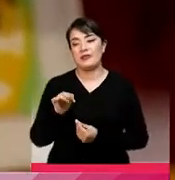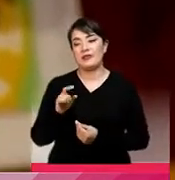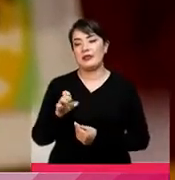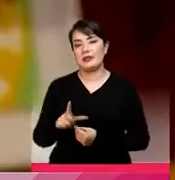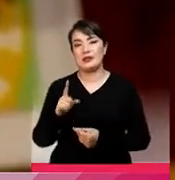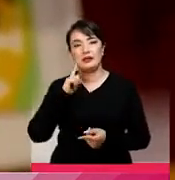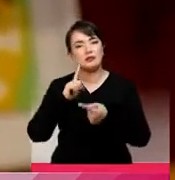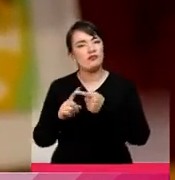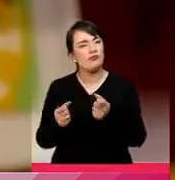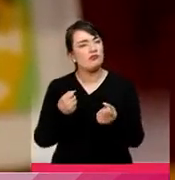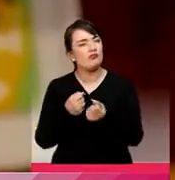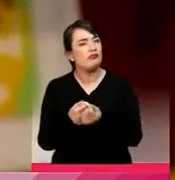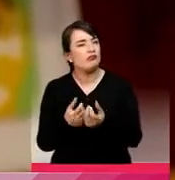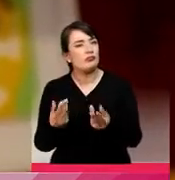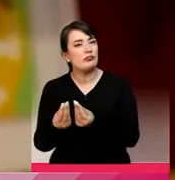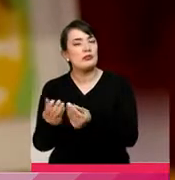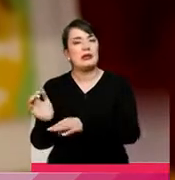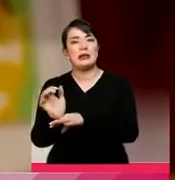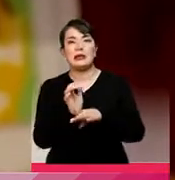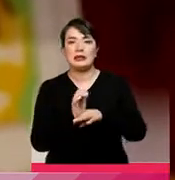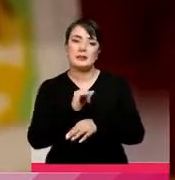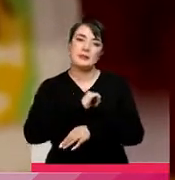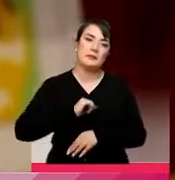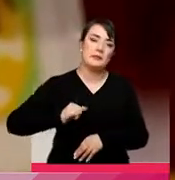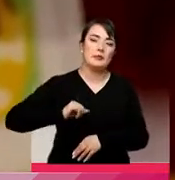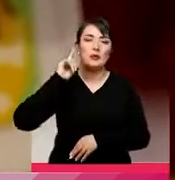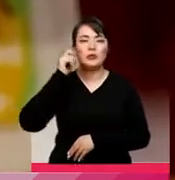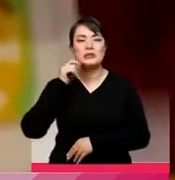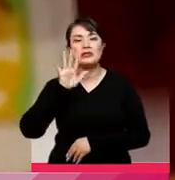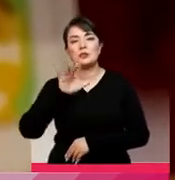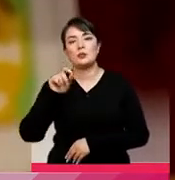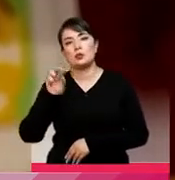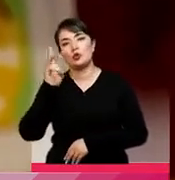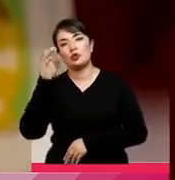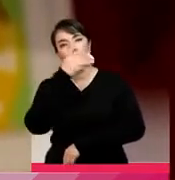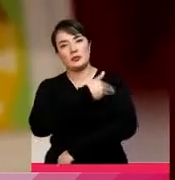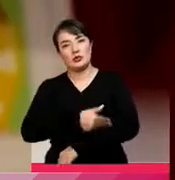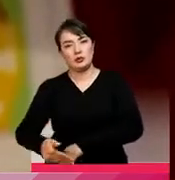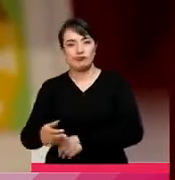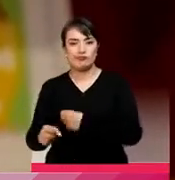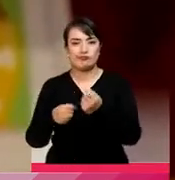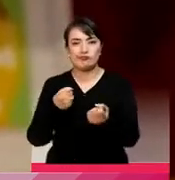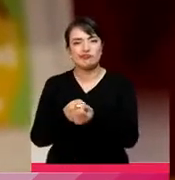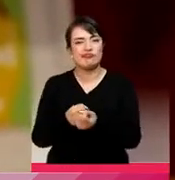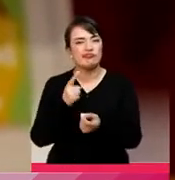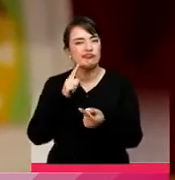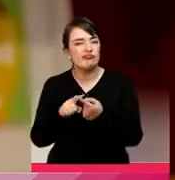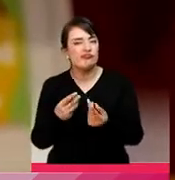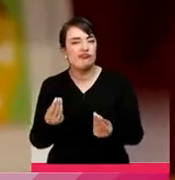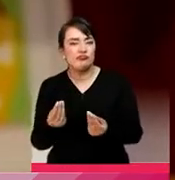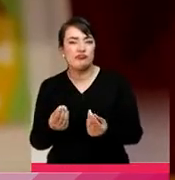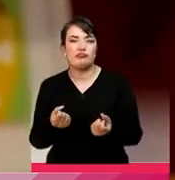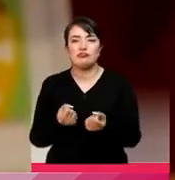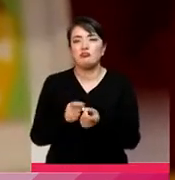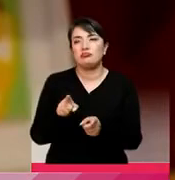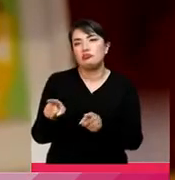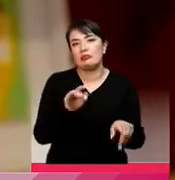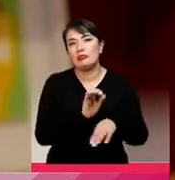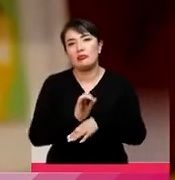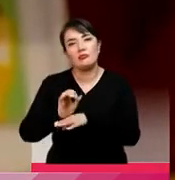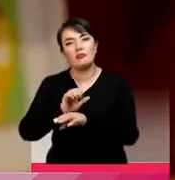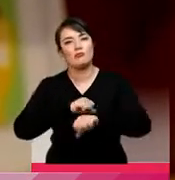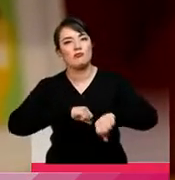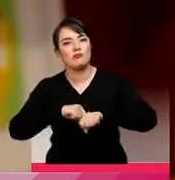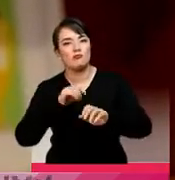ha puesto a disposición de las entidades públicas y privadas 5.8 billones de pesos para apoyar a estas entidades en la reactivación